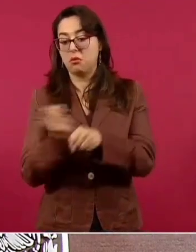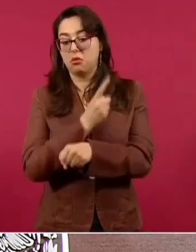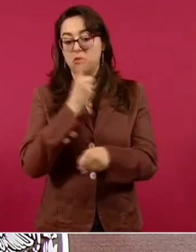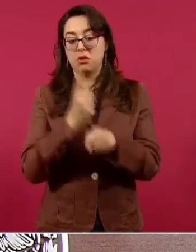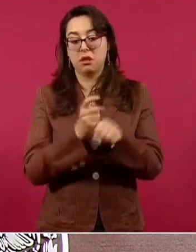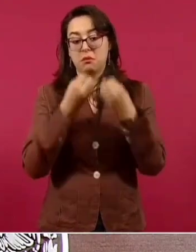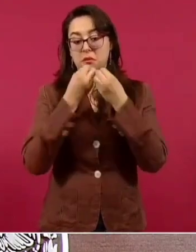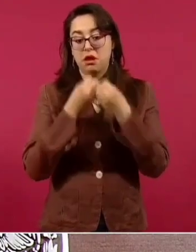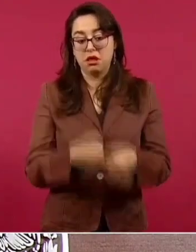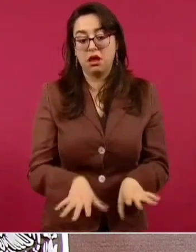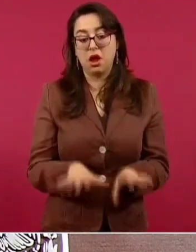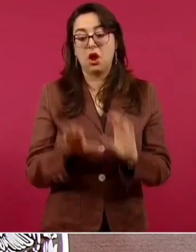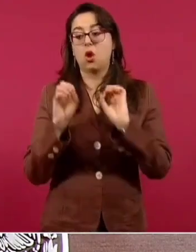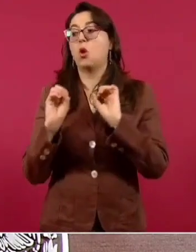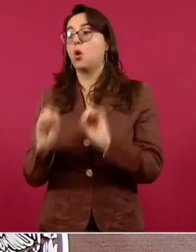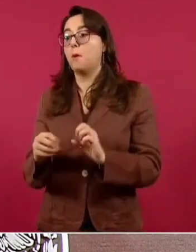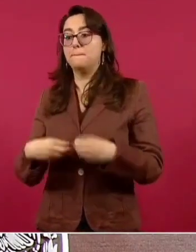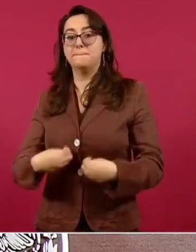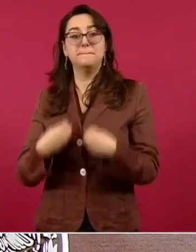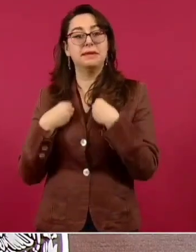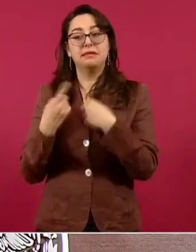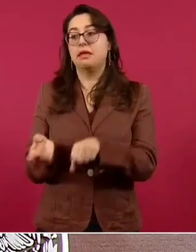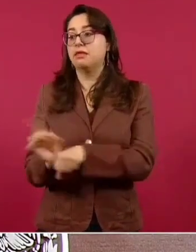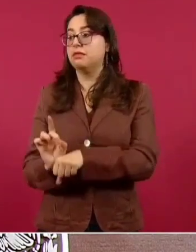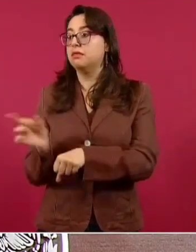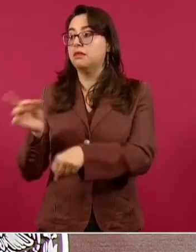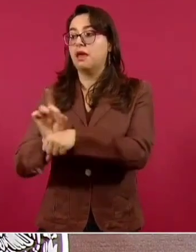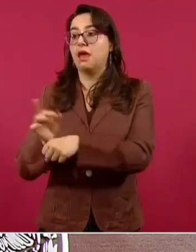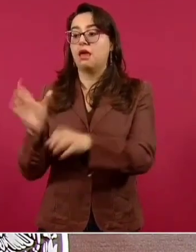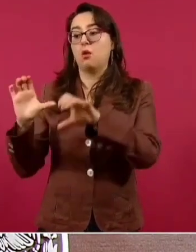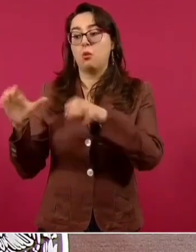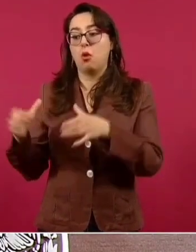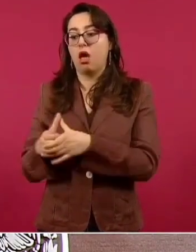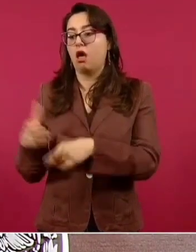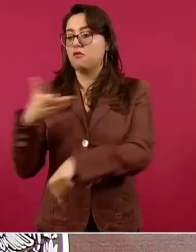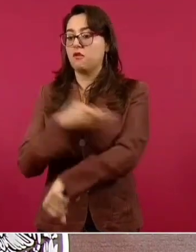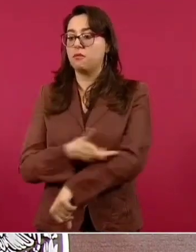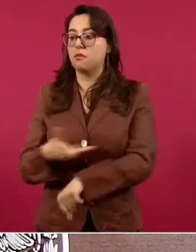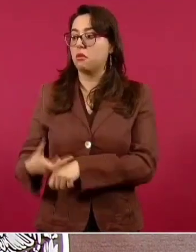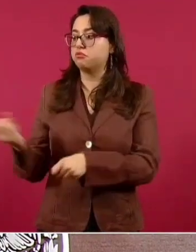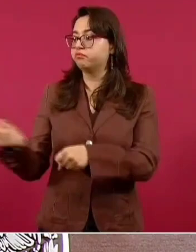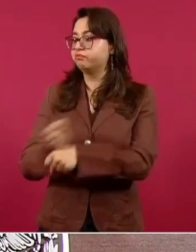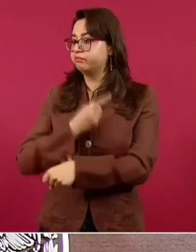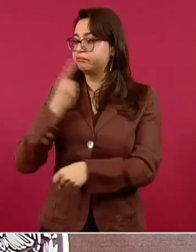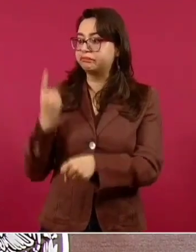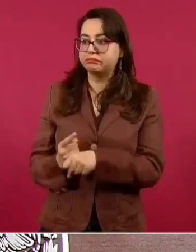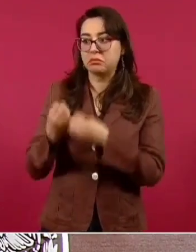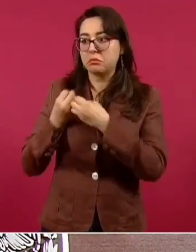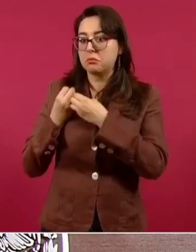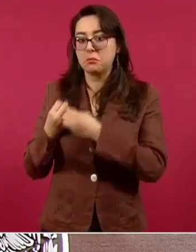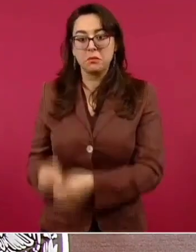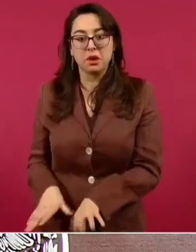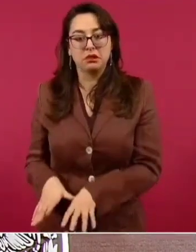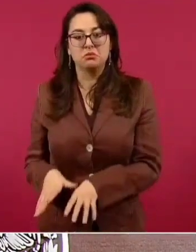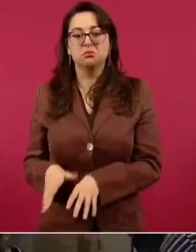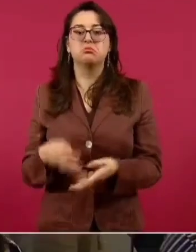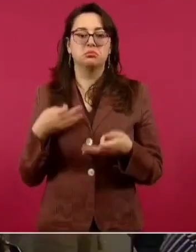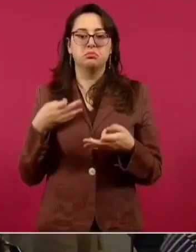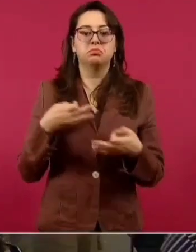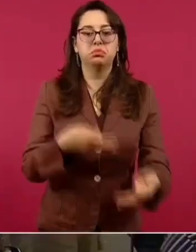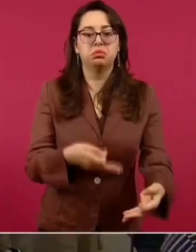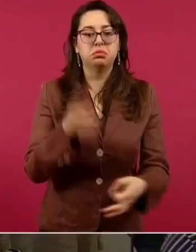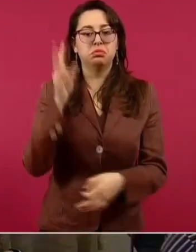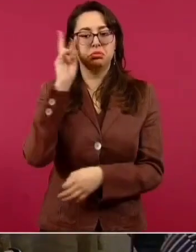días en sus familias, en sus comunidades. Como mencionamos hace un par de semanas, relacionado con otros temas como la violencia